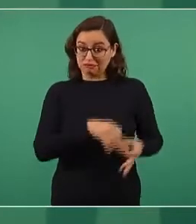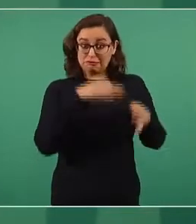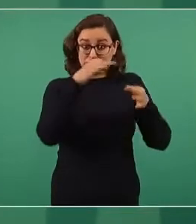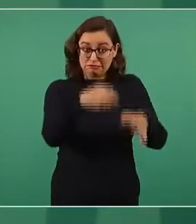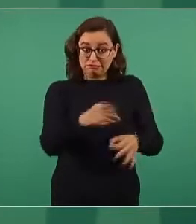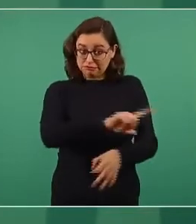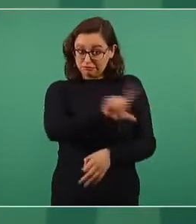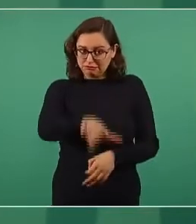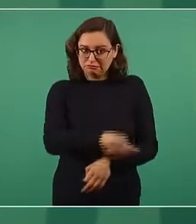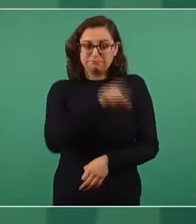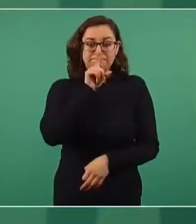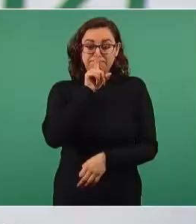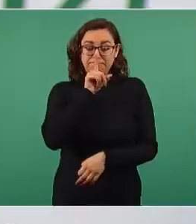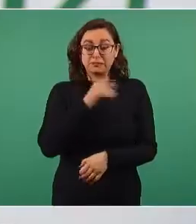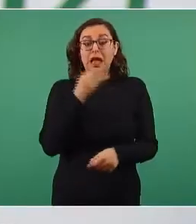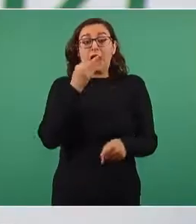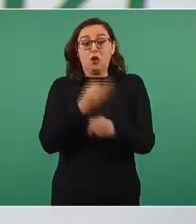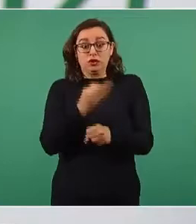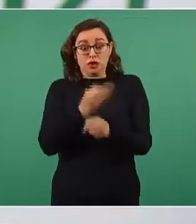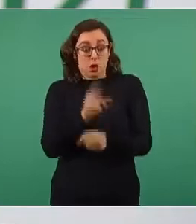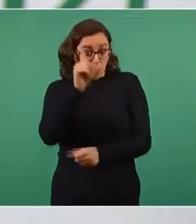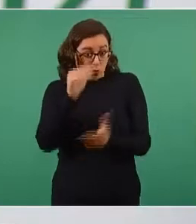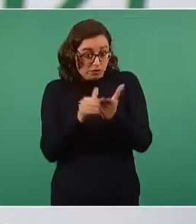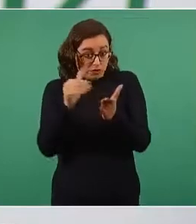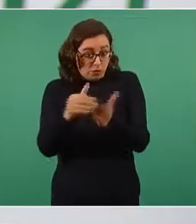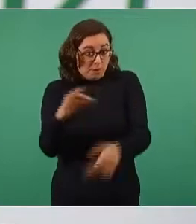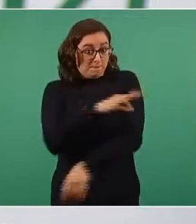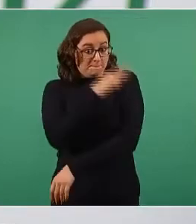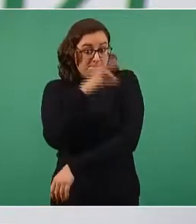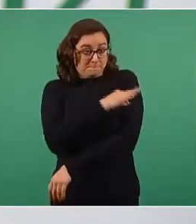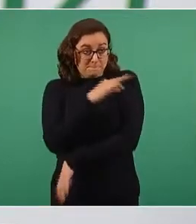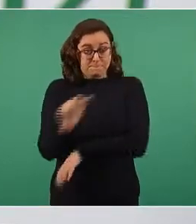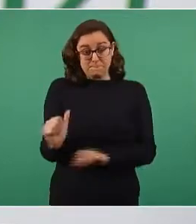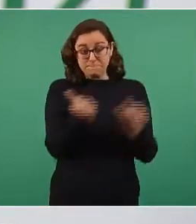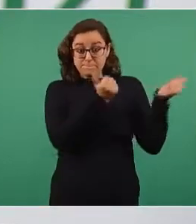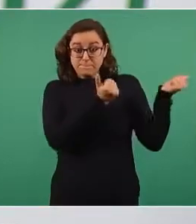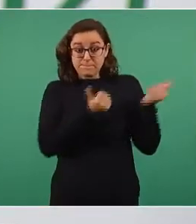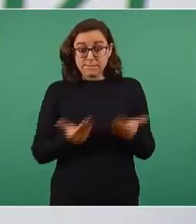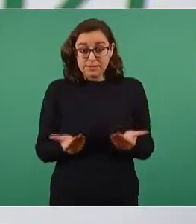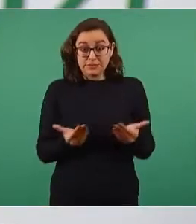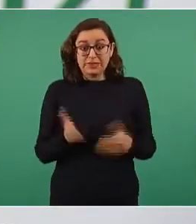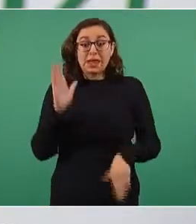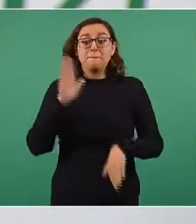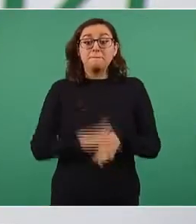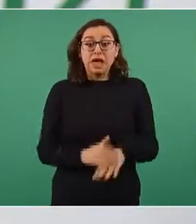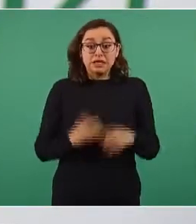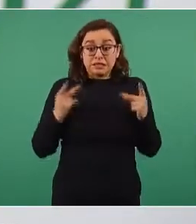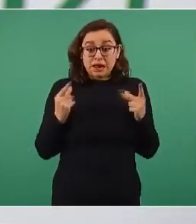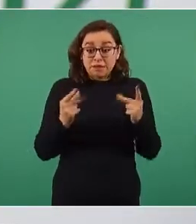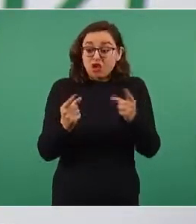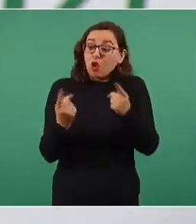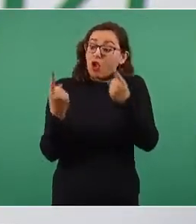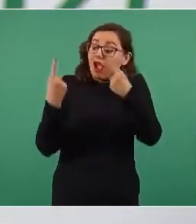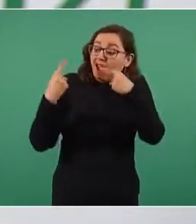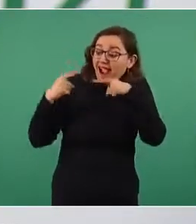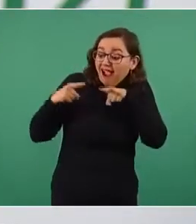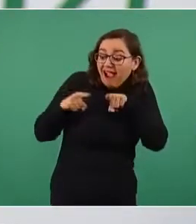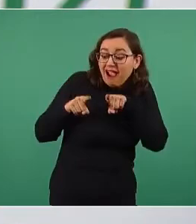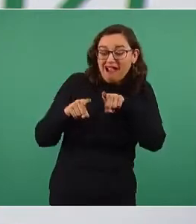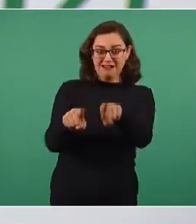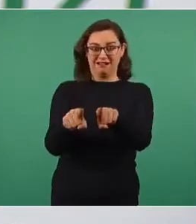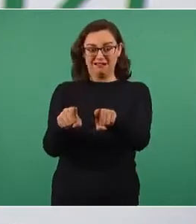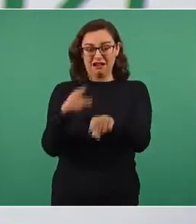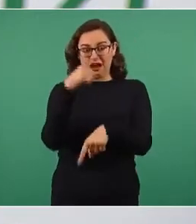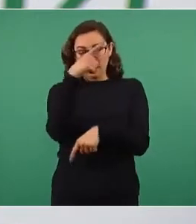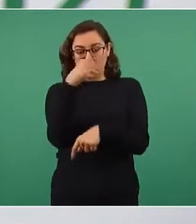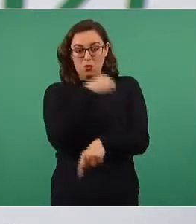Este 1 millón de dosis que nos van a mandar nos va a servir para que aceleremos la vacunación en los municipios